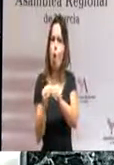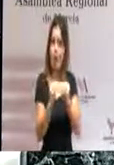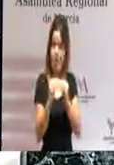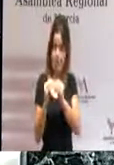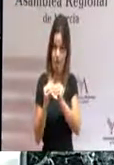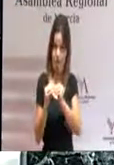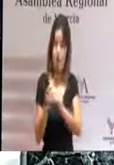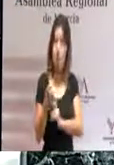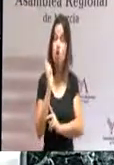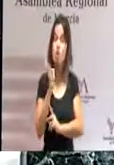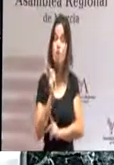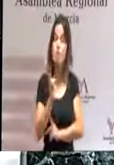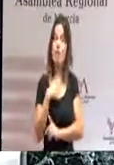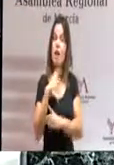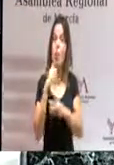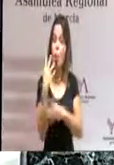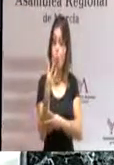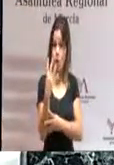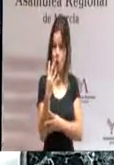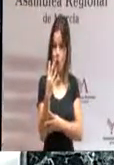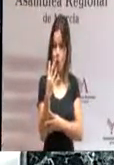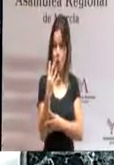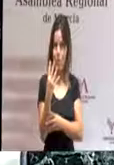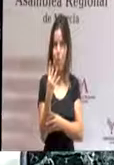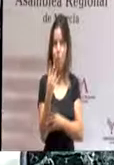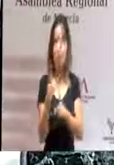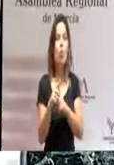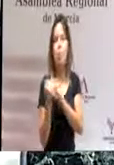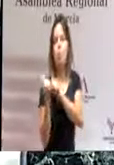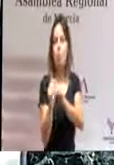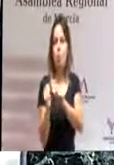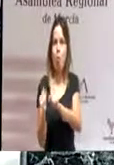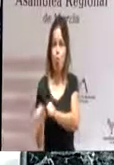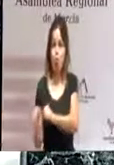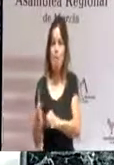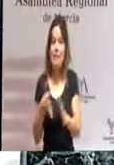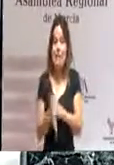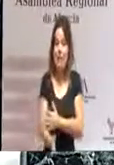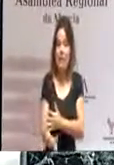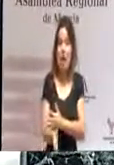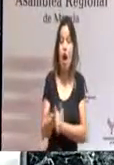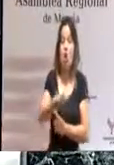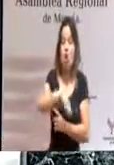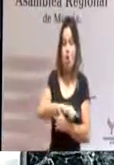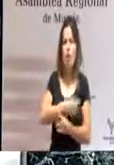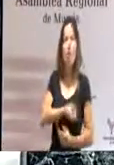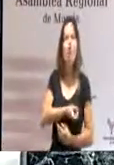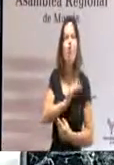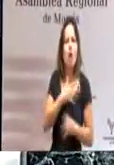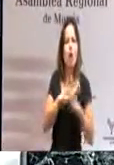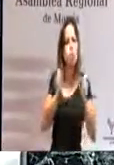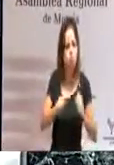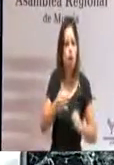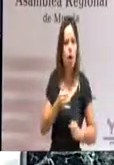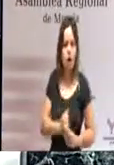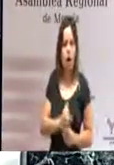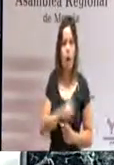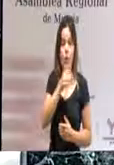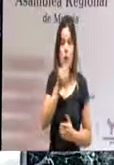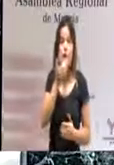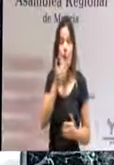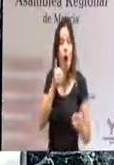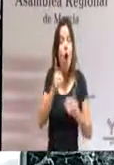y tan solo 4 han sido rechazadas. Es decir, tenemos voluntad de consenso cuando de lo que